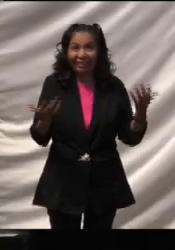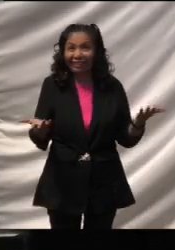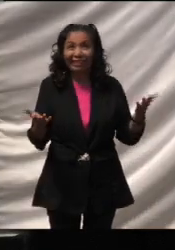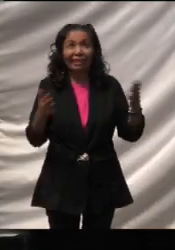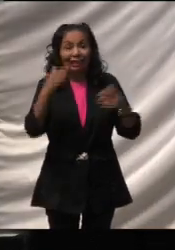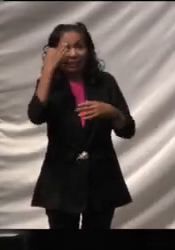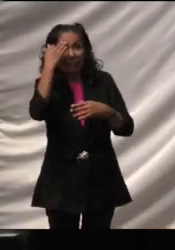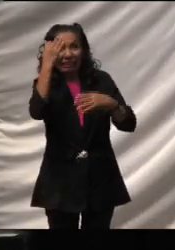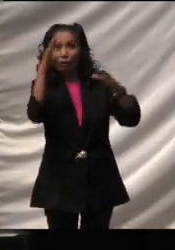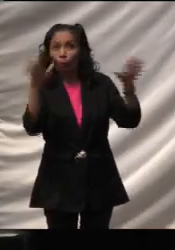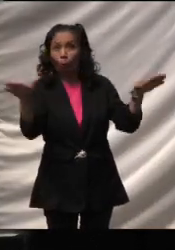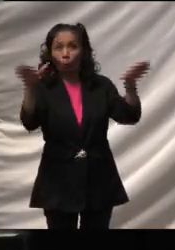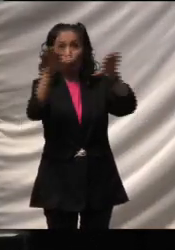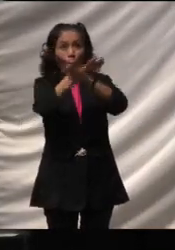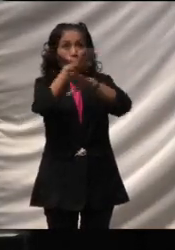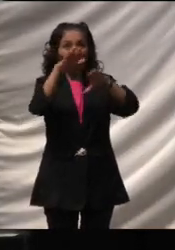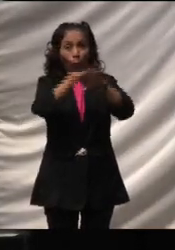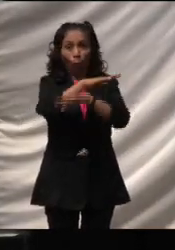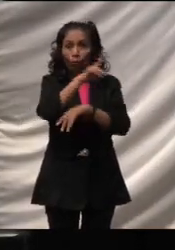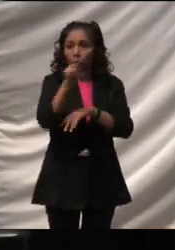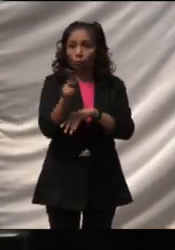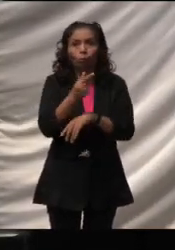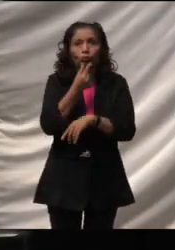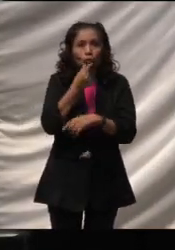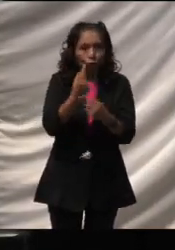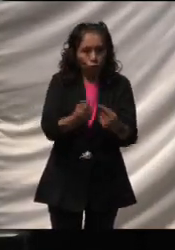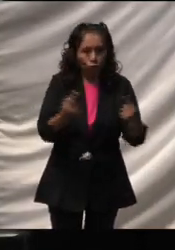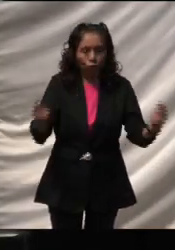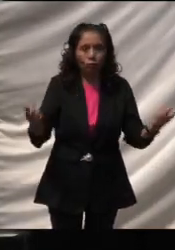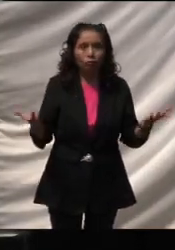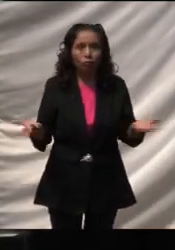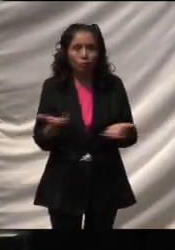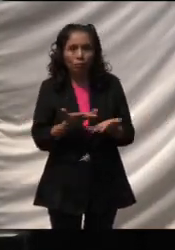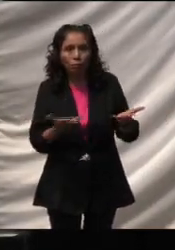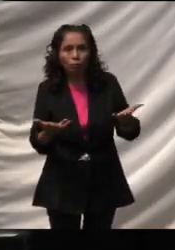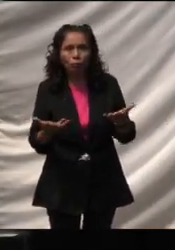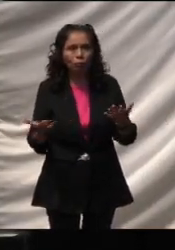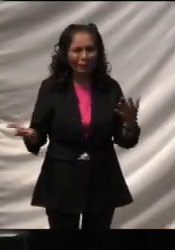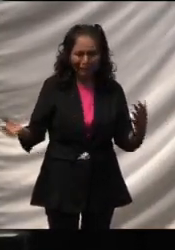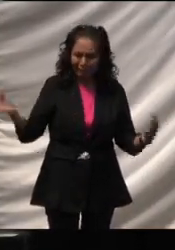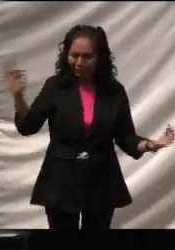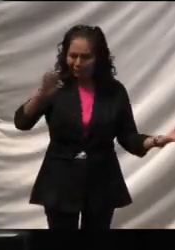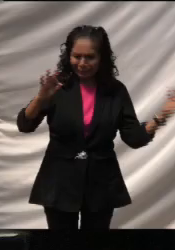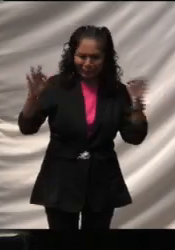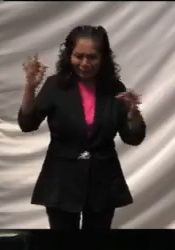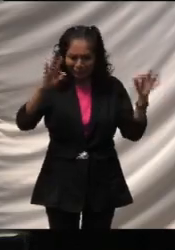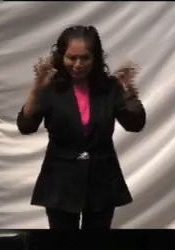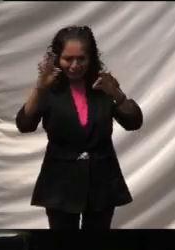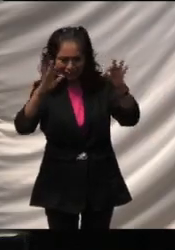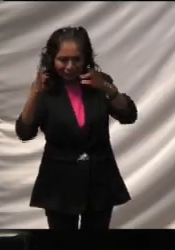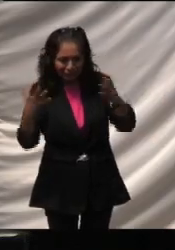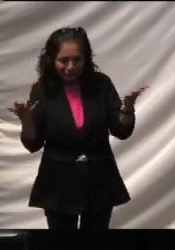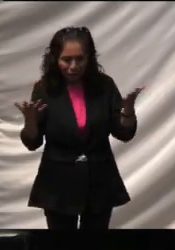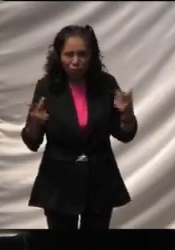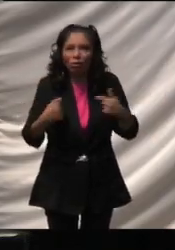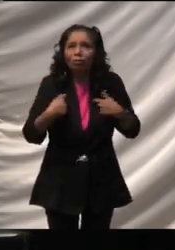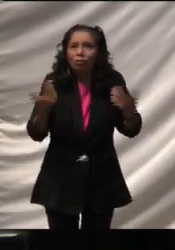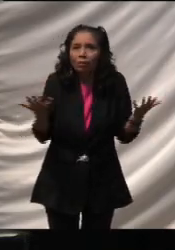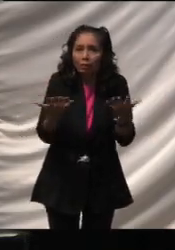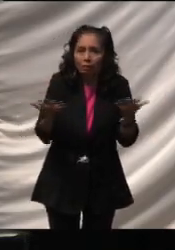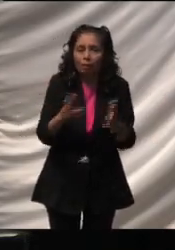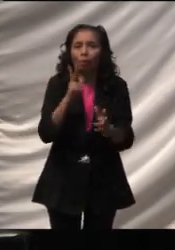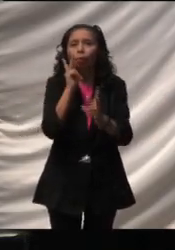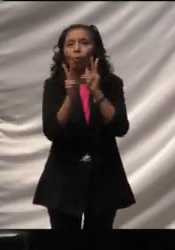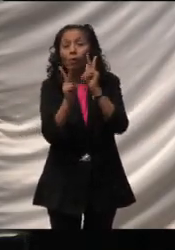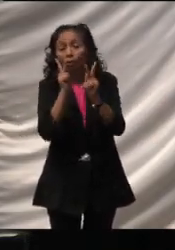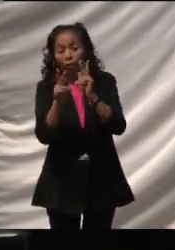a nuestras comunidades. Como niños, estamos profundamente influenciados por quienes nos rodean, lo que hacemos,